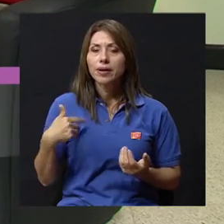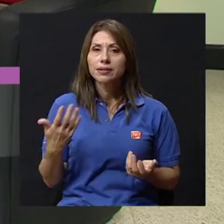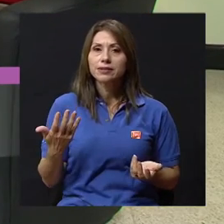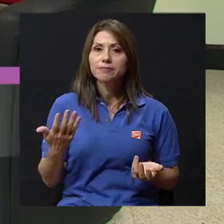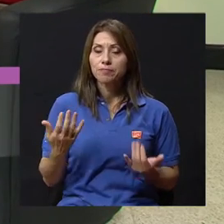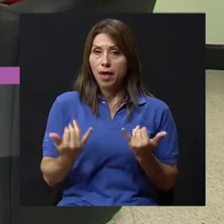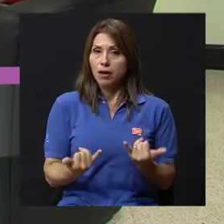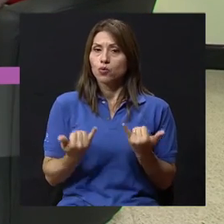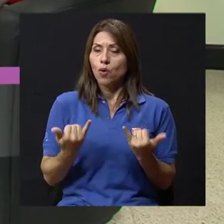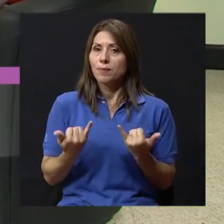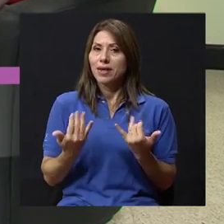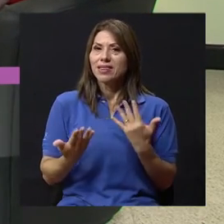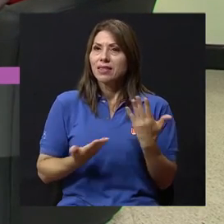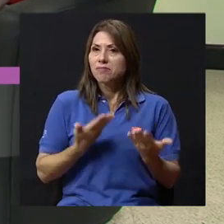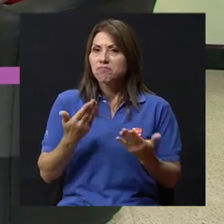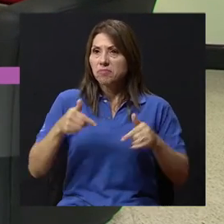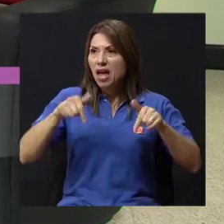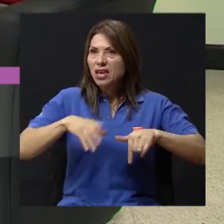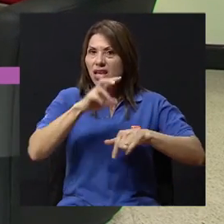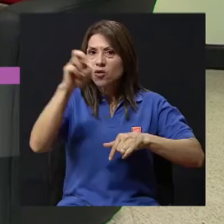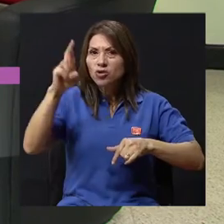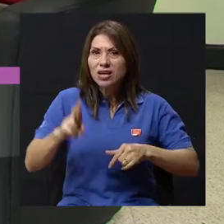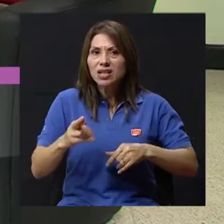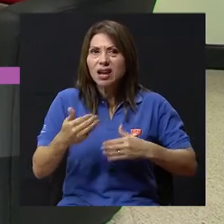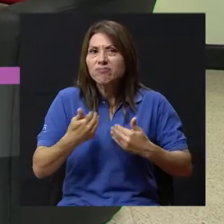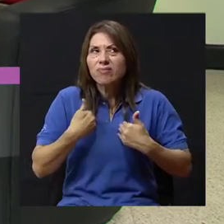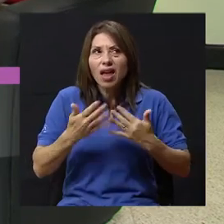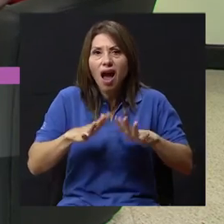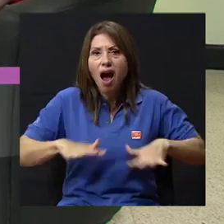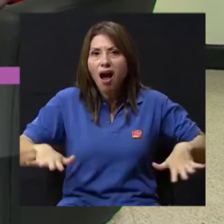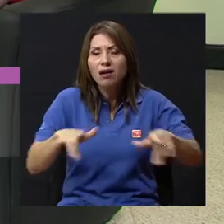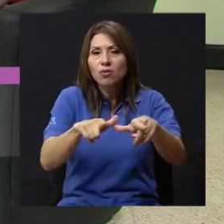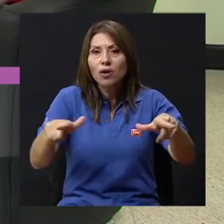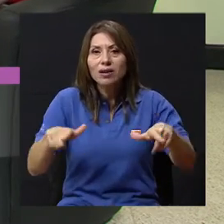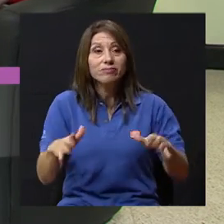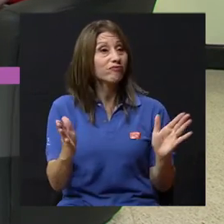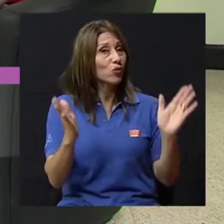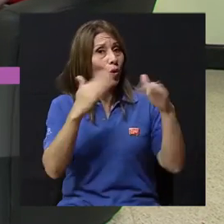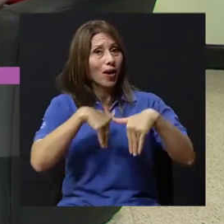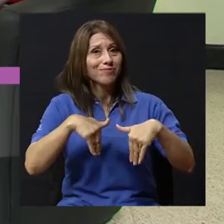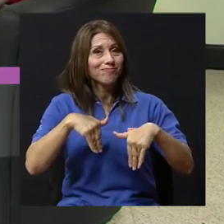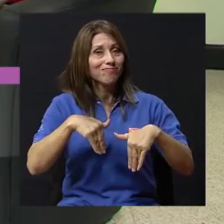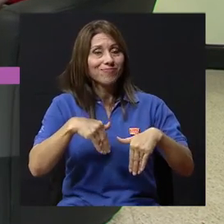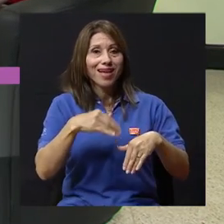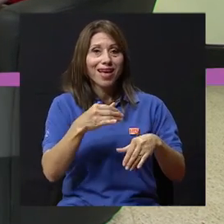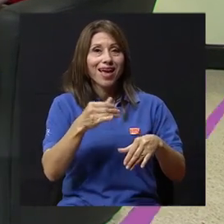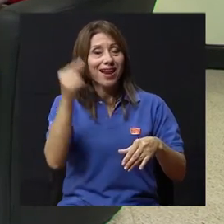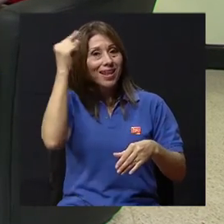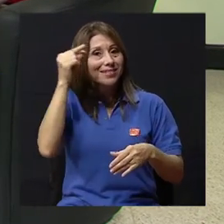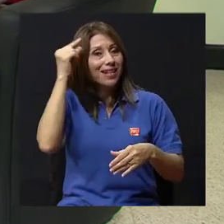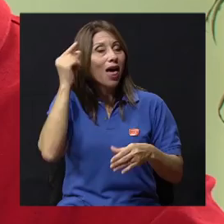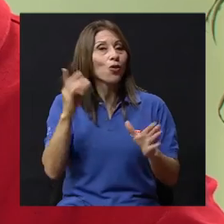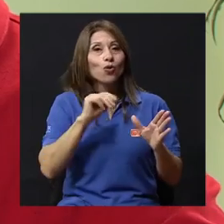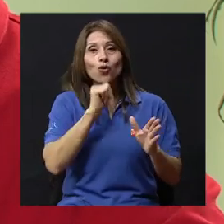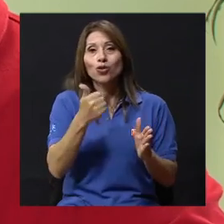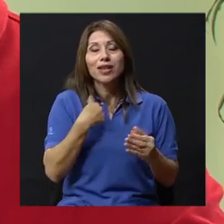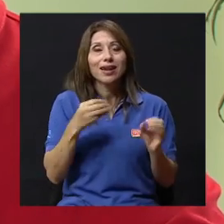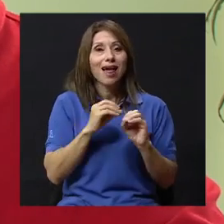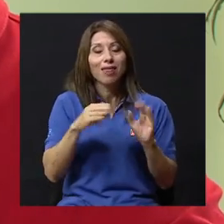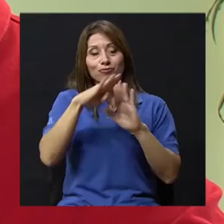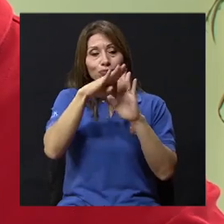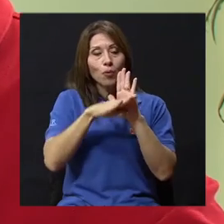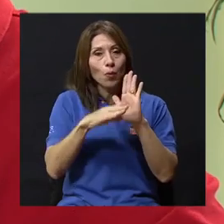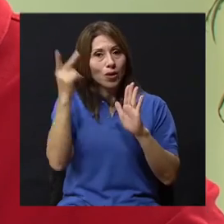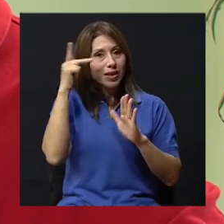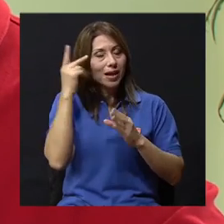hombres actualmente aquí en Costa Rica? No hay, como... El Estado no tiene espacios, no tiene políticas públicas para esto. Es que se lo pregunto porque